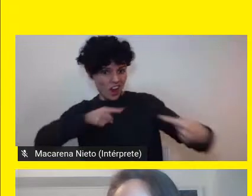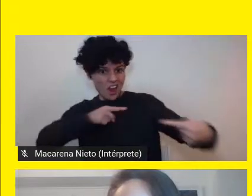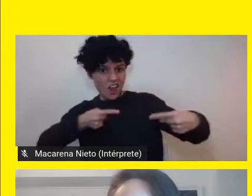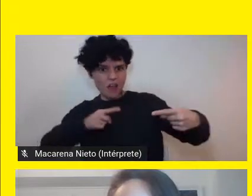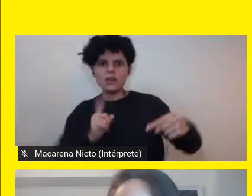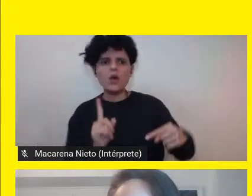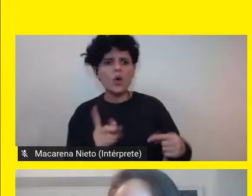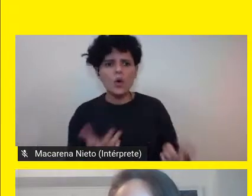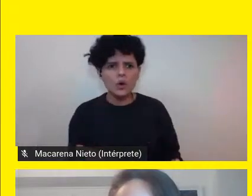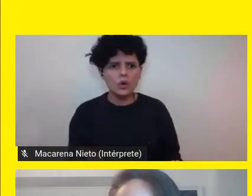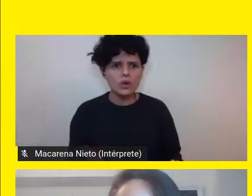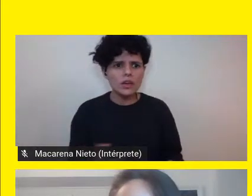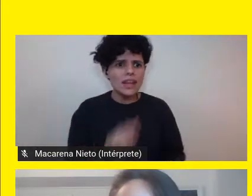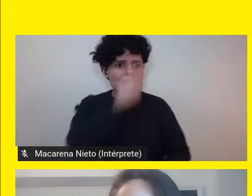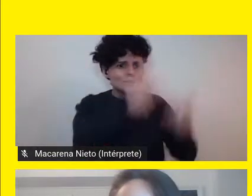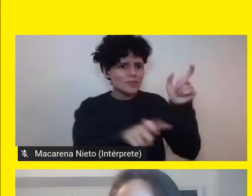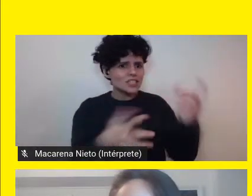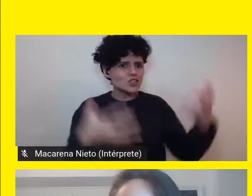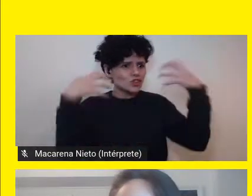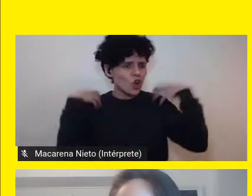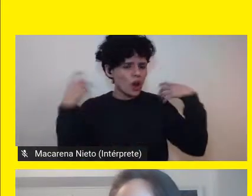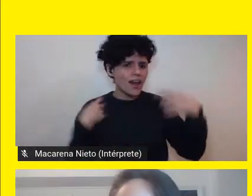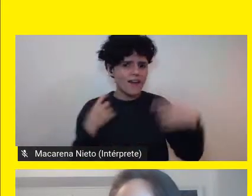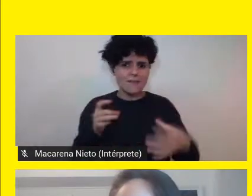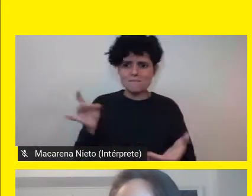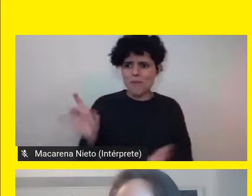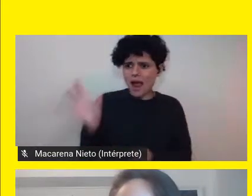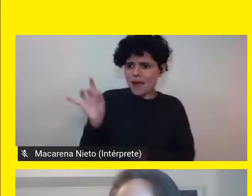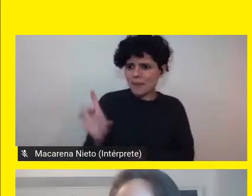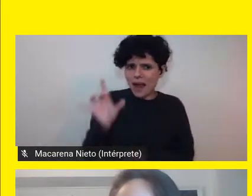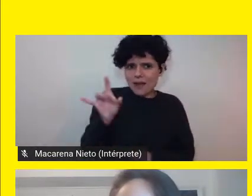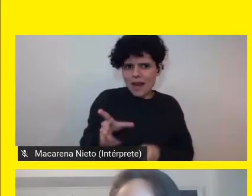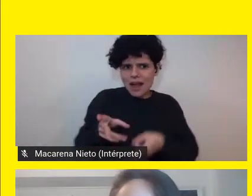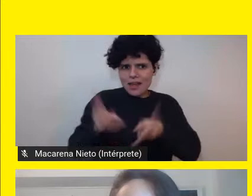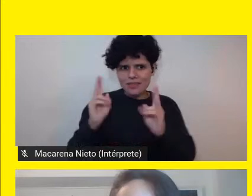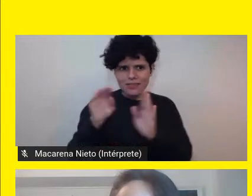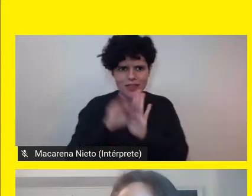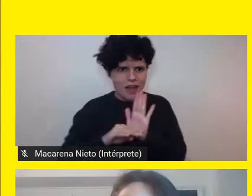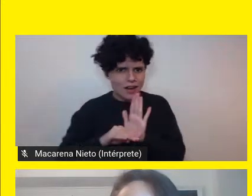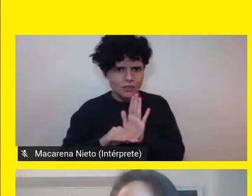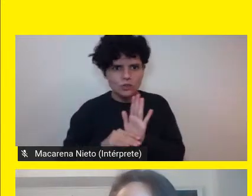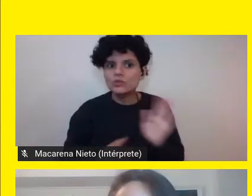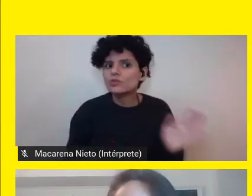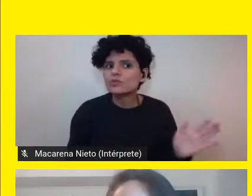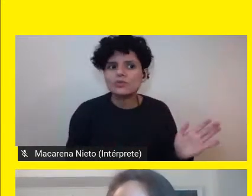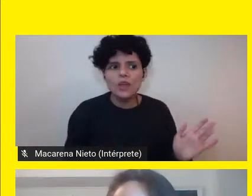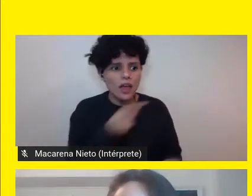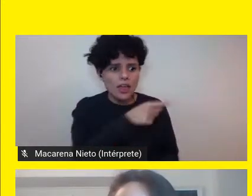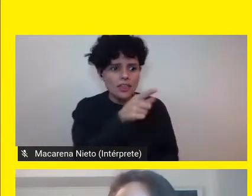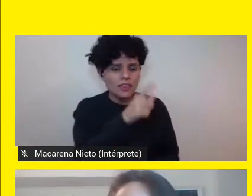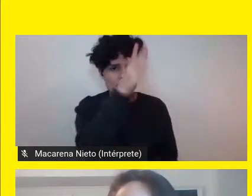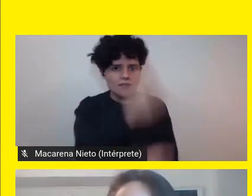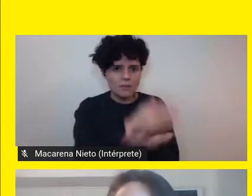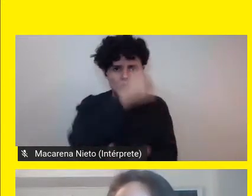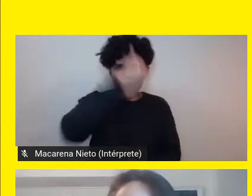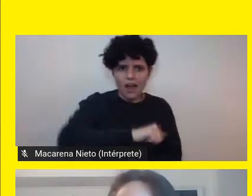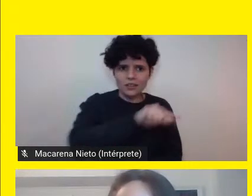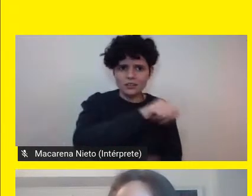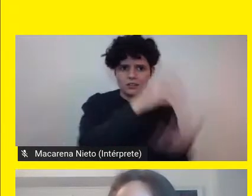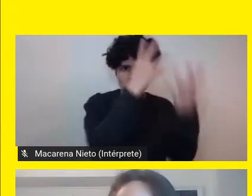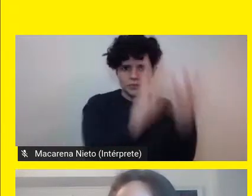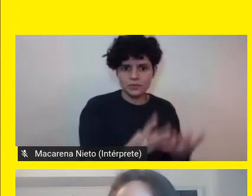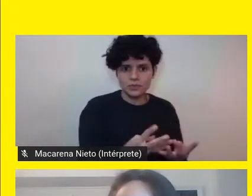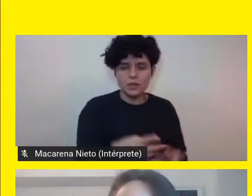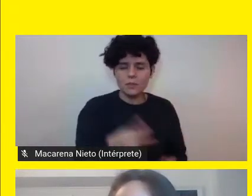de derechos humanos y sin posibilidad de indulto. O sea, a mí me parece de verdad una burla lo que hizo